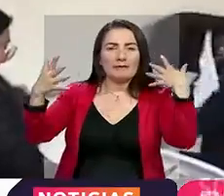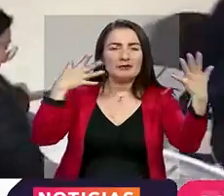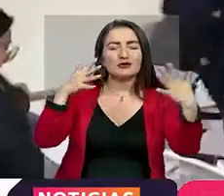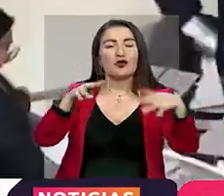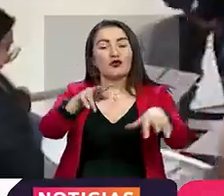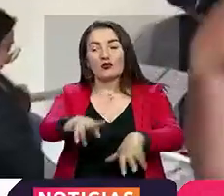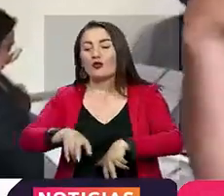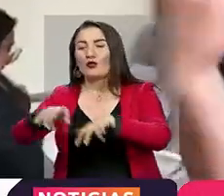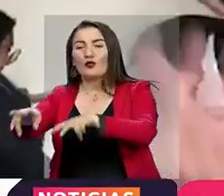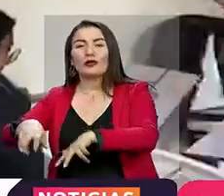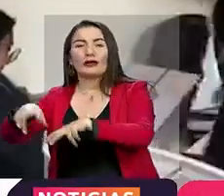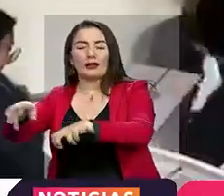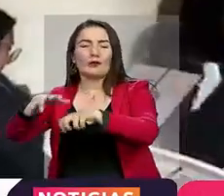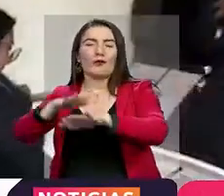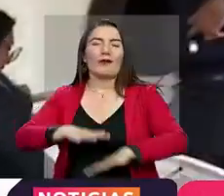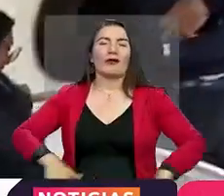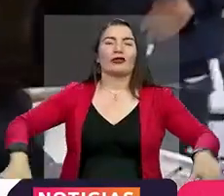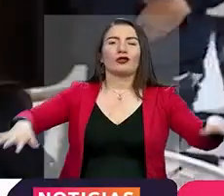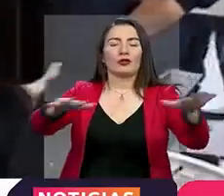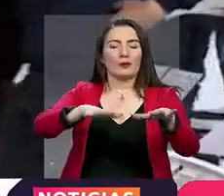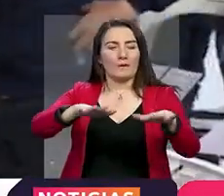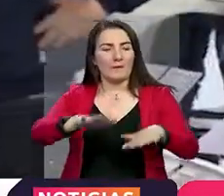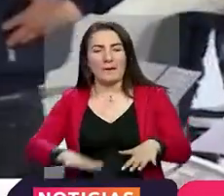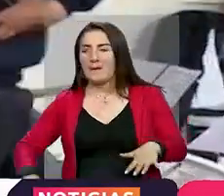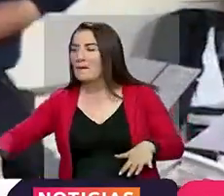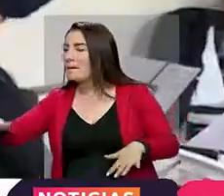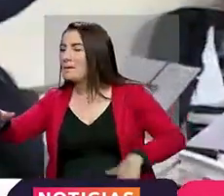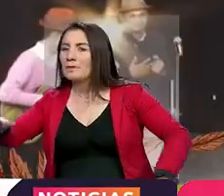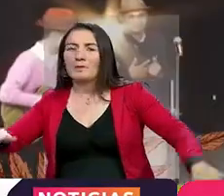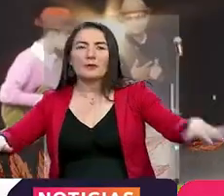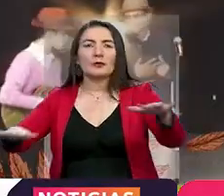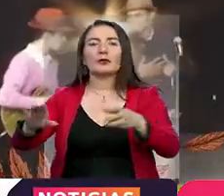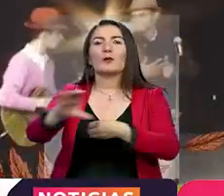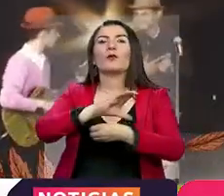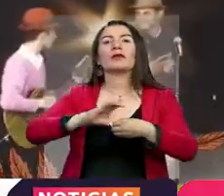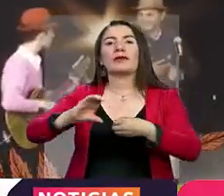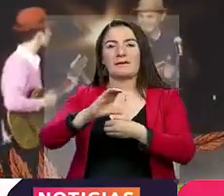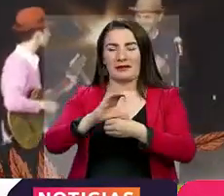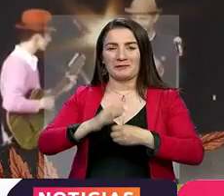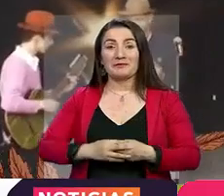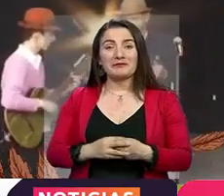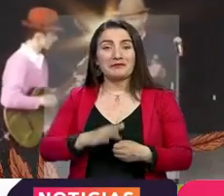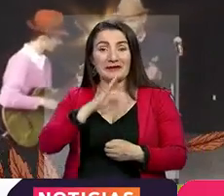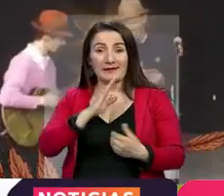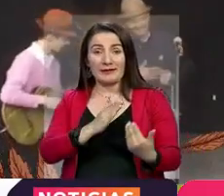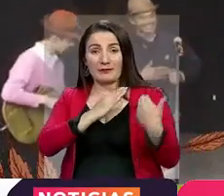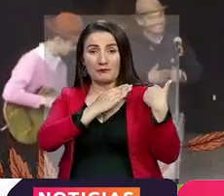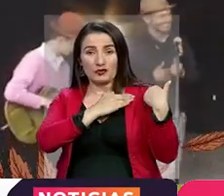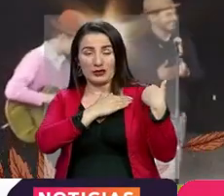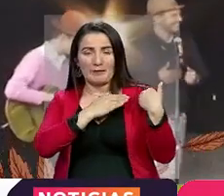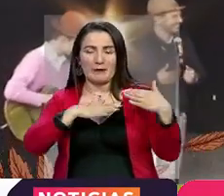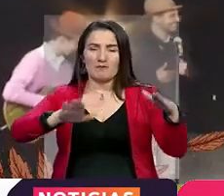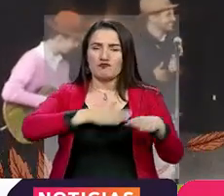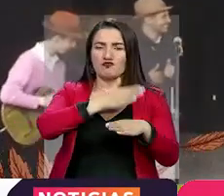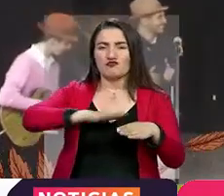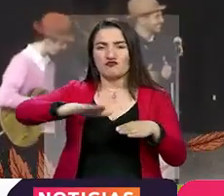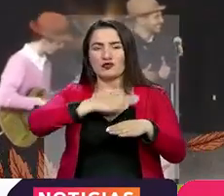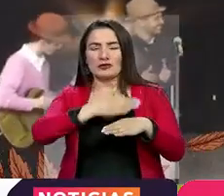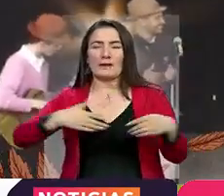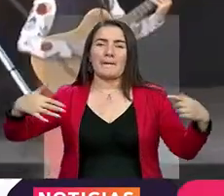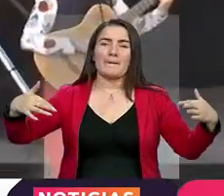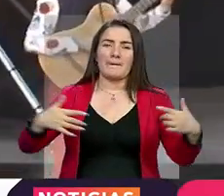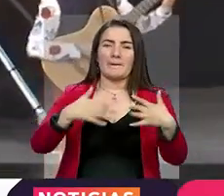los cultivos que se hacen alrededor de la sabana y de Cundinamarca. Por su parte, los encargados de llevar al escenario la música representativa